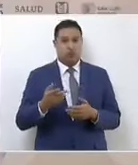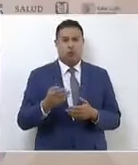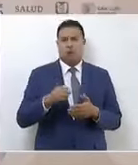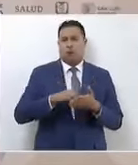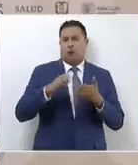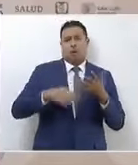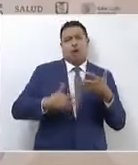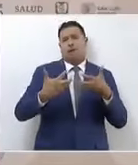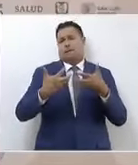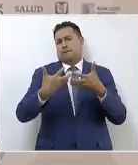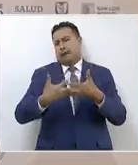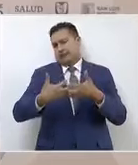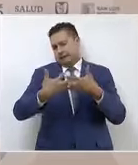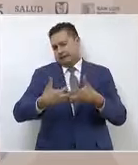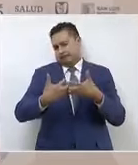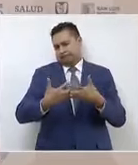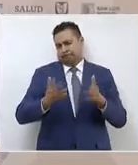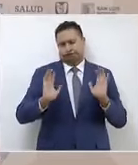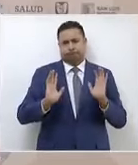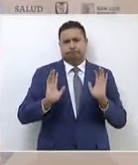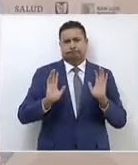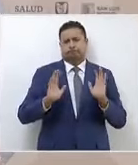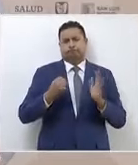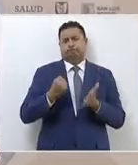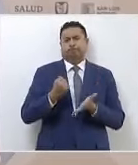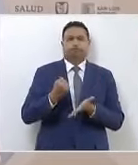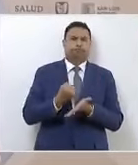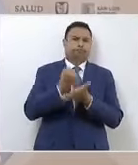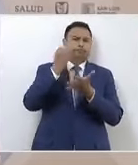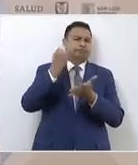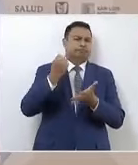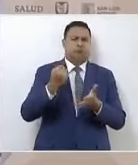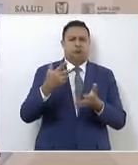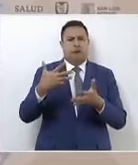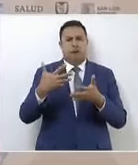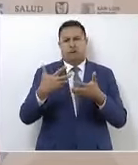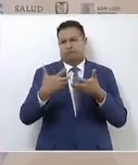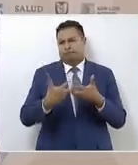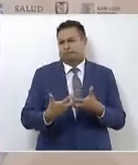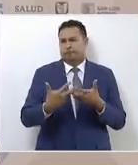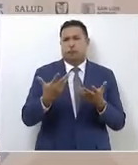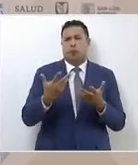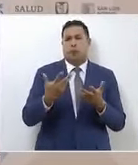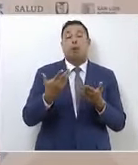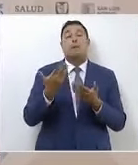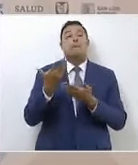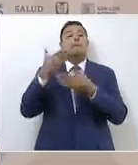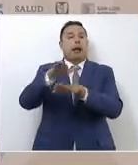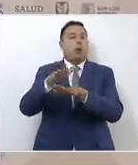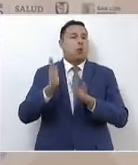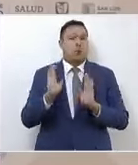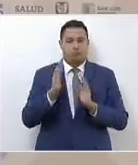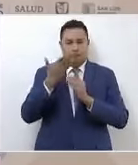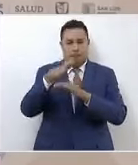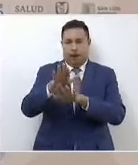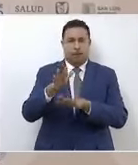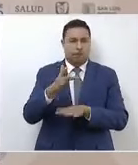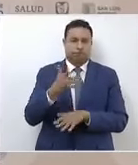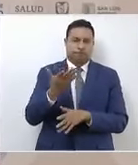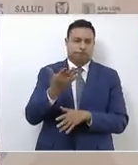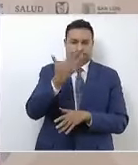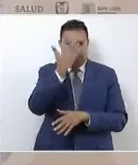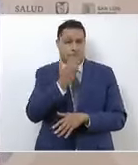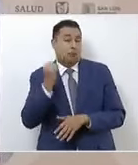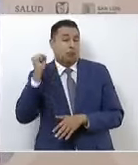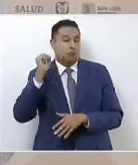una empresa, una marca famosa, o un banco, el más famoso, el que quieran, pues